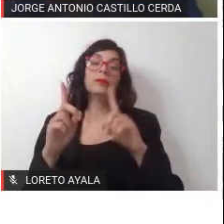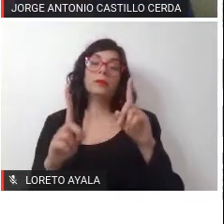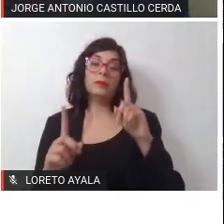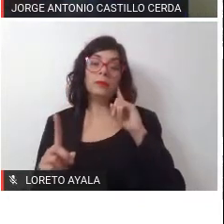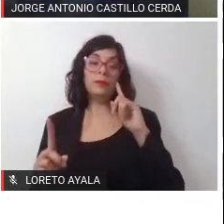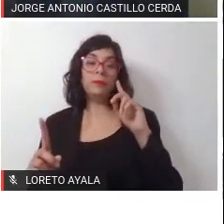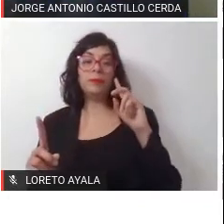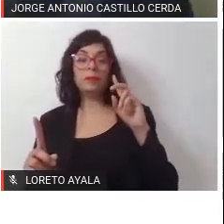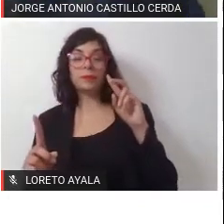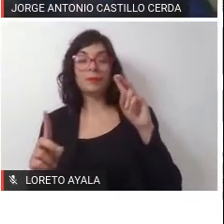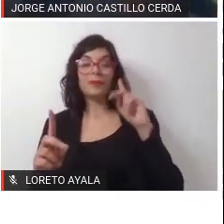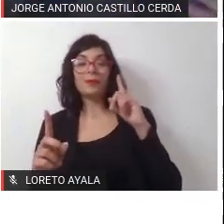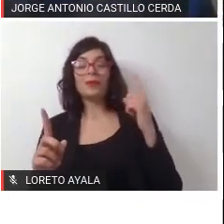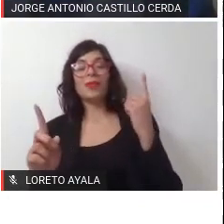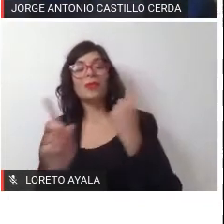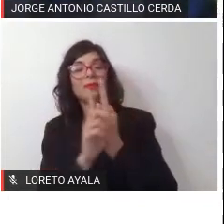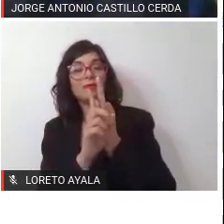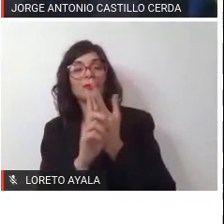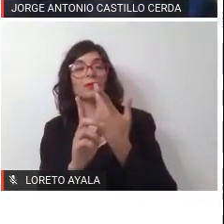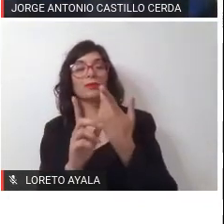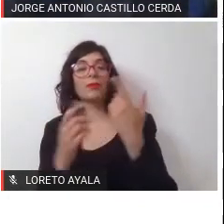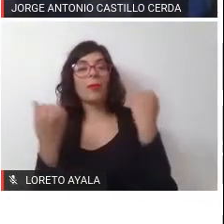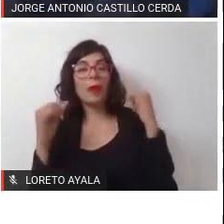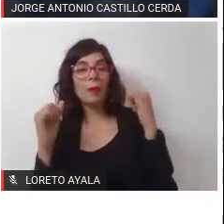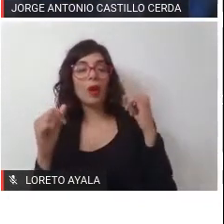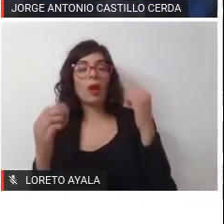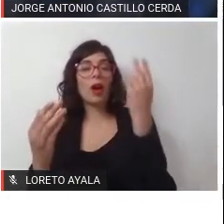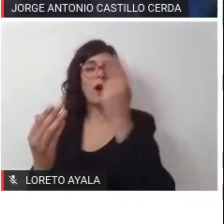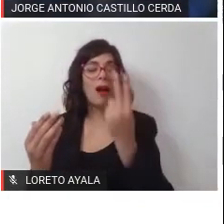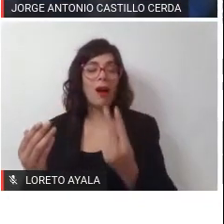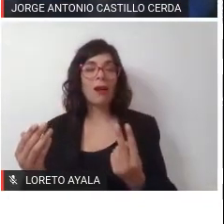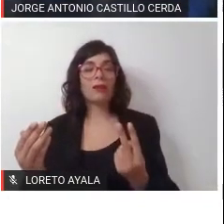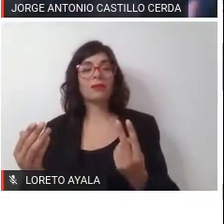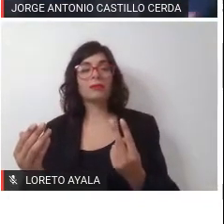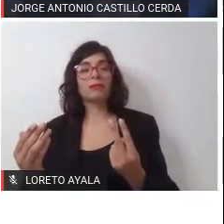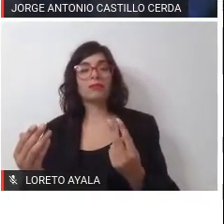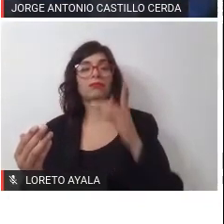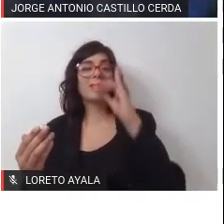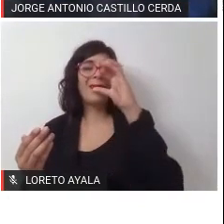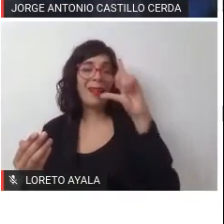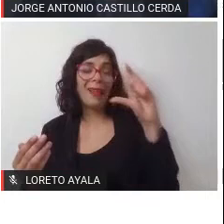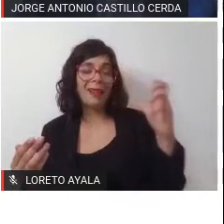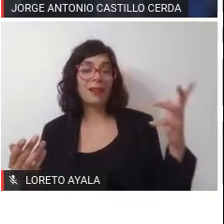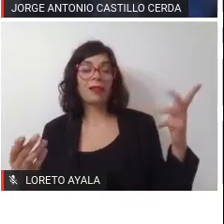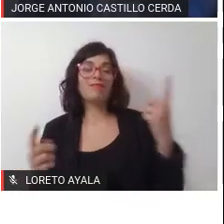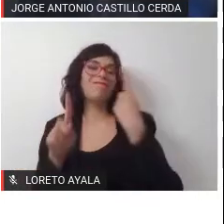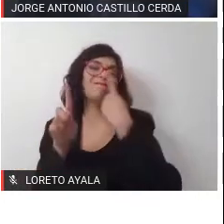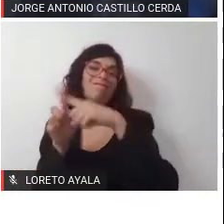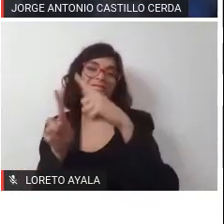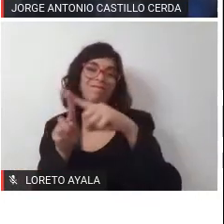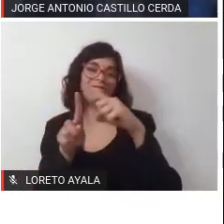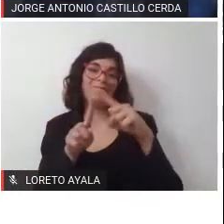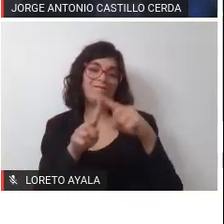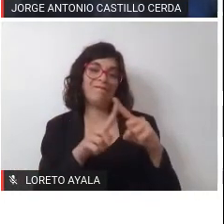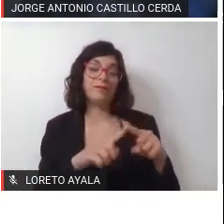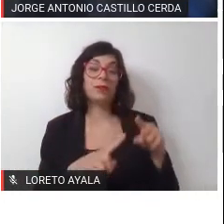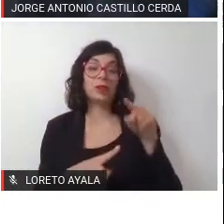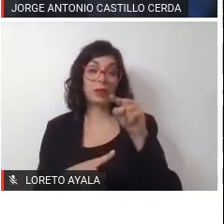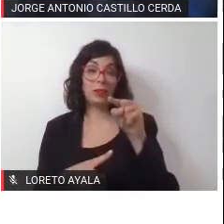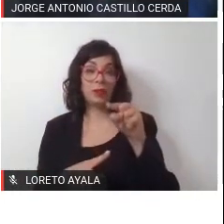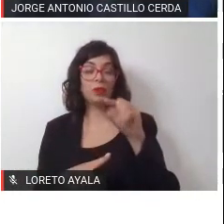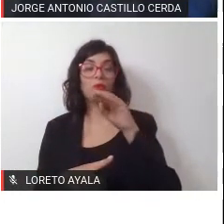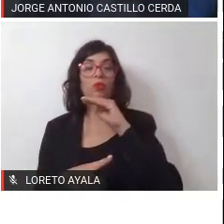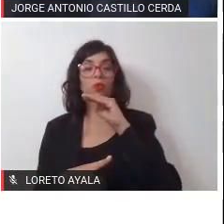de las artes, el encuentro de las letras durante el año. Y para eso se ha ido utilizando el